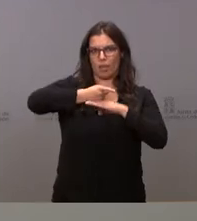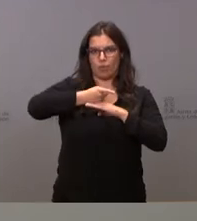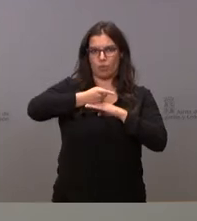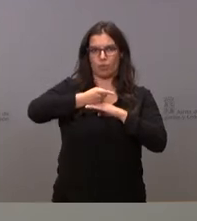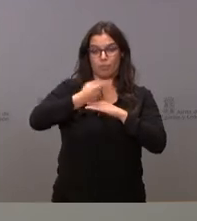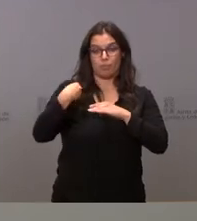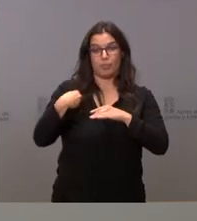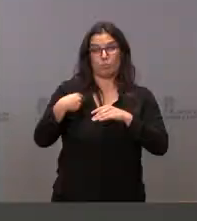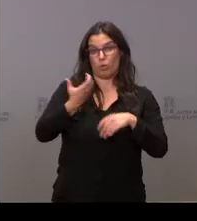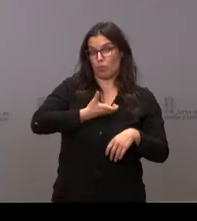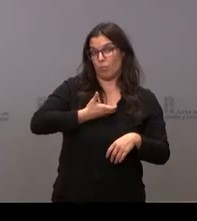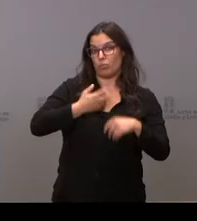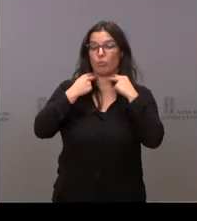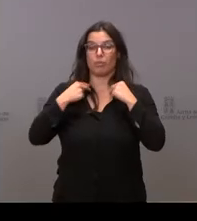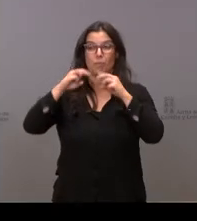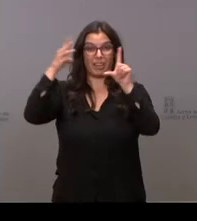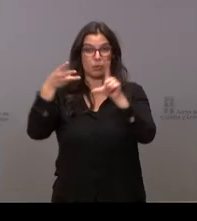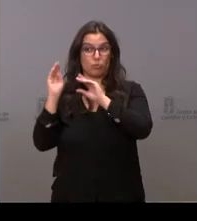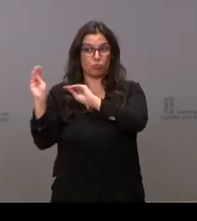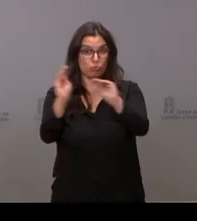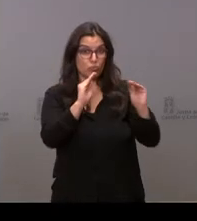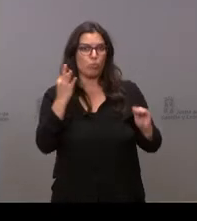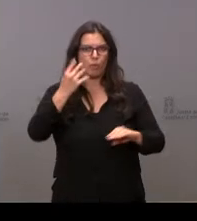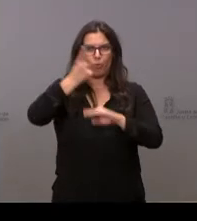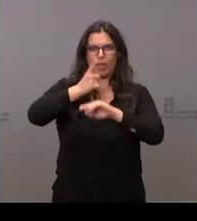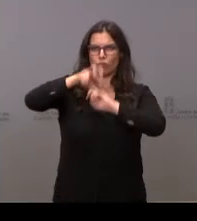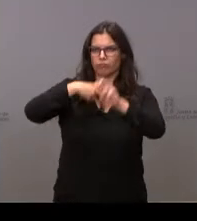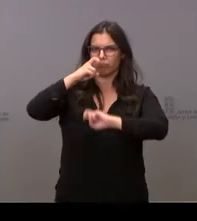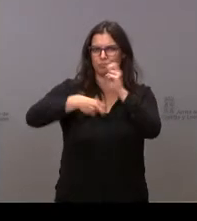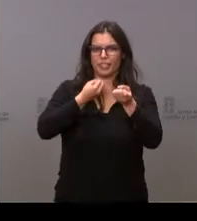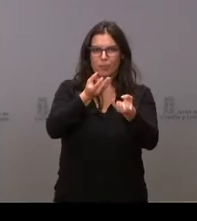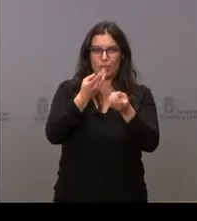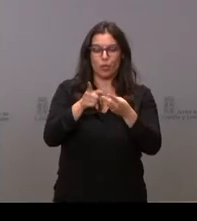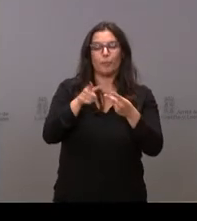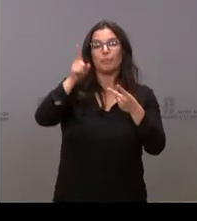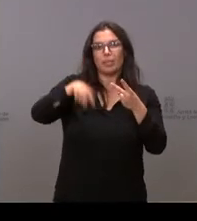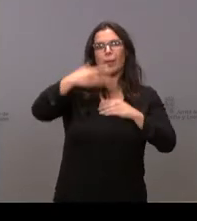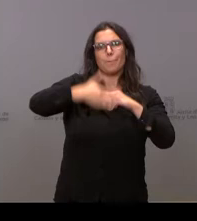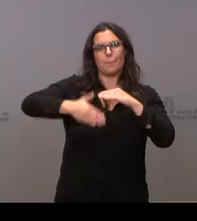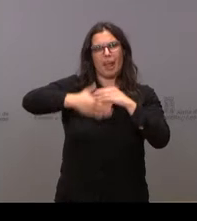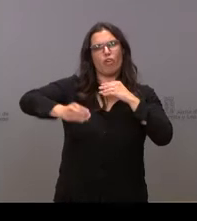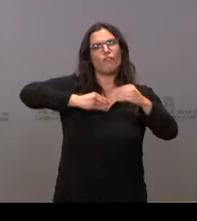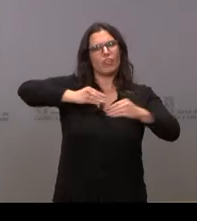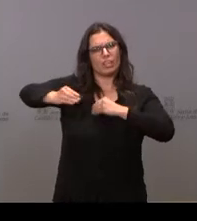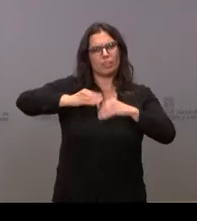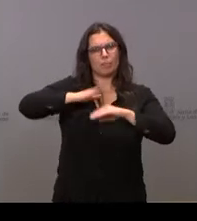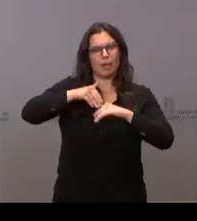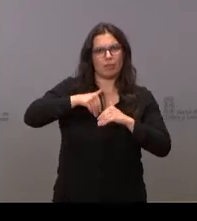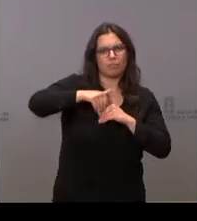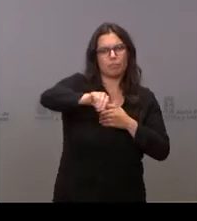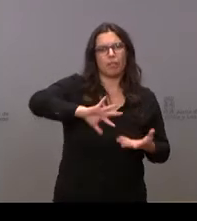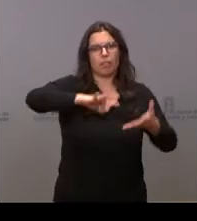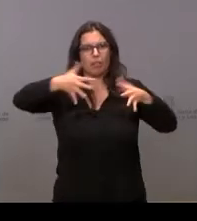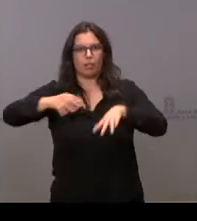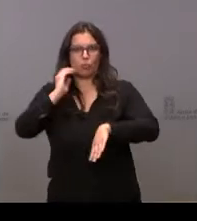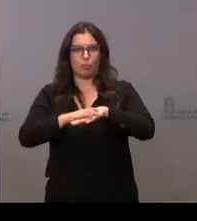estas entidades locales en sus portales, en sus páginas web, y también los plazos holgados que hay para la entrada en vigor de la ley y, por tanto, de las